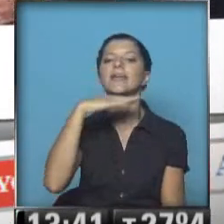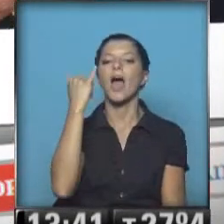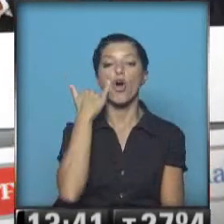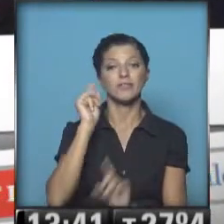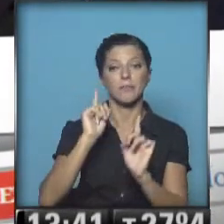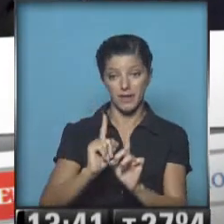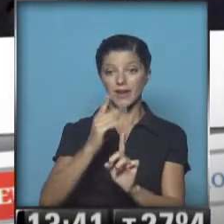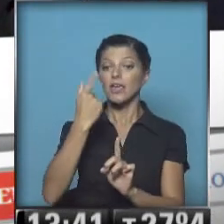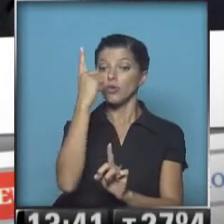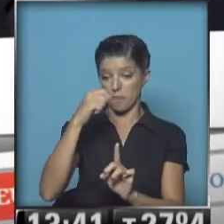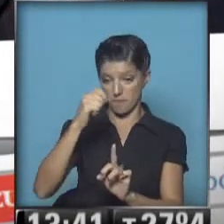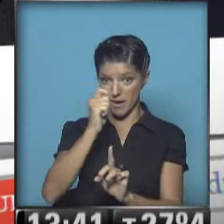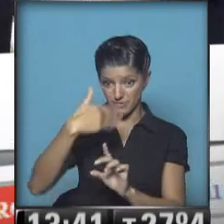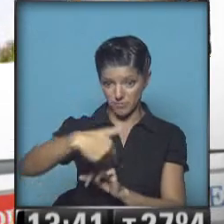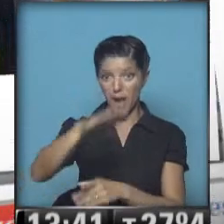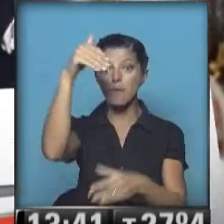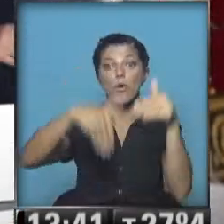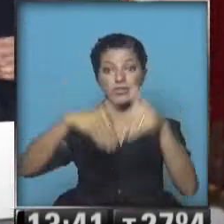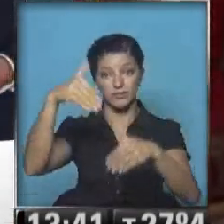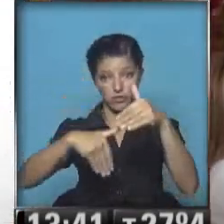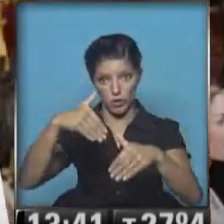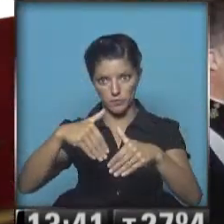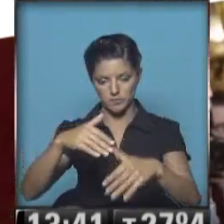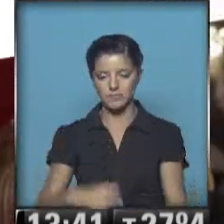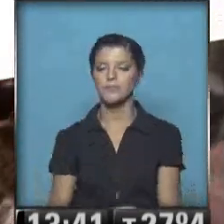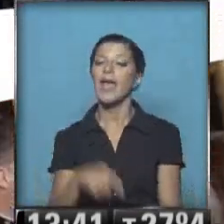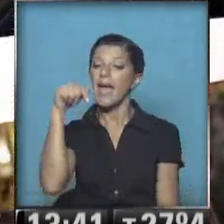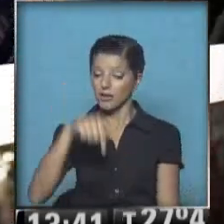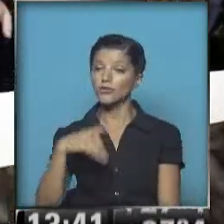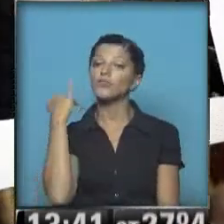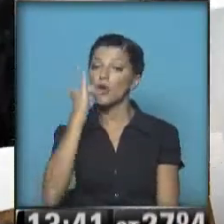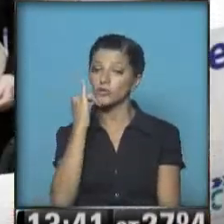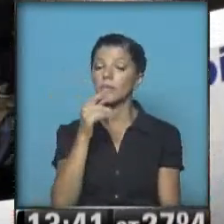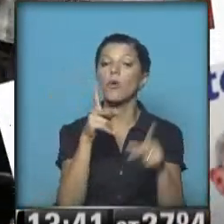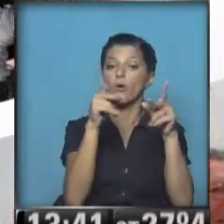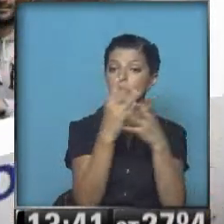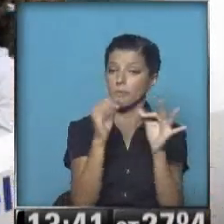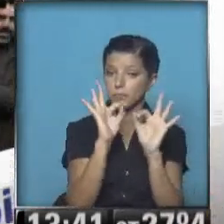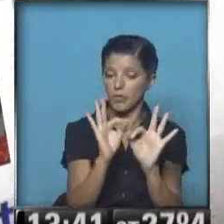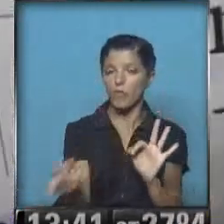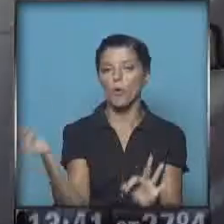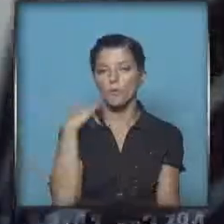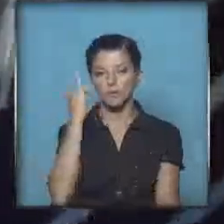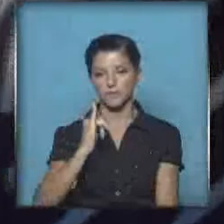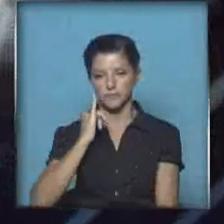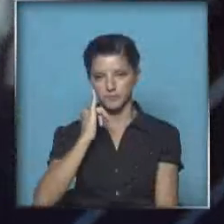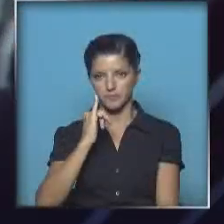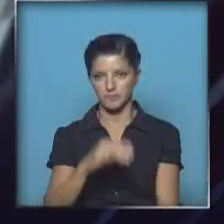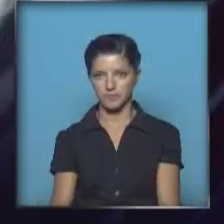un mes de las elecciones municipales en España. Se lo contamos luego de la pausa. Ya volvemos.